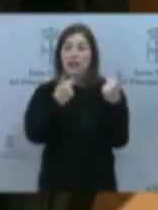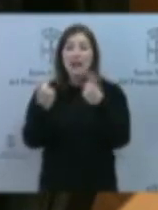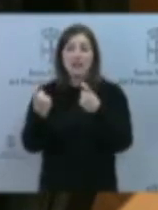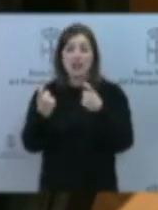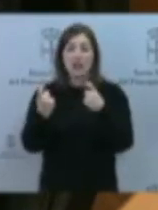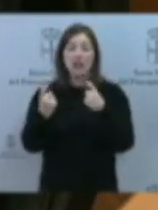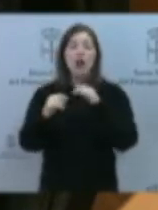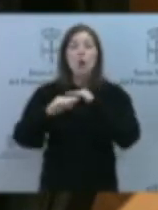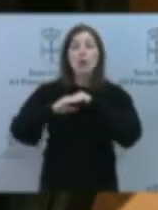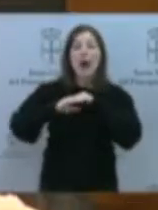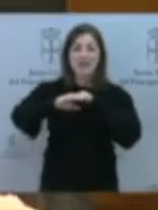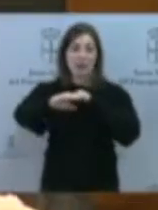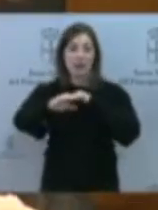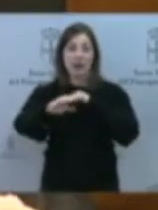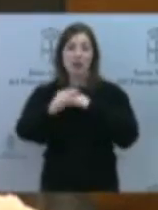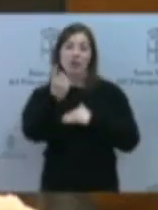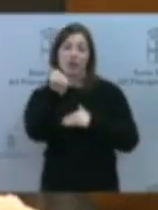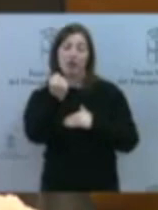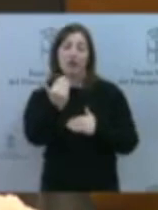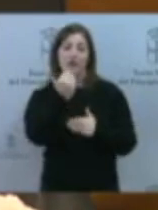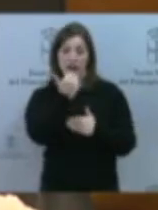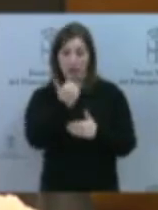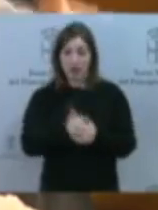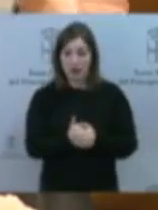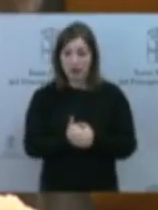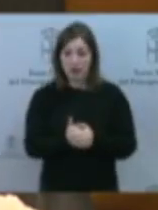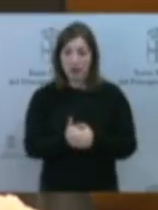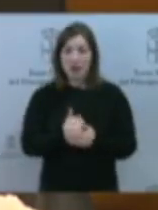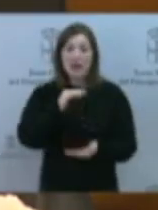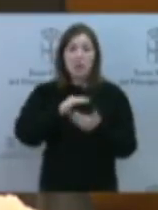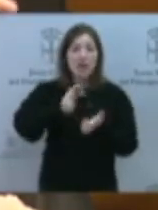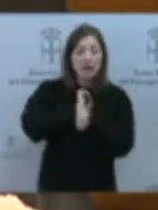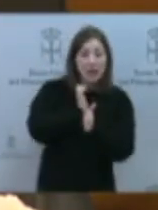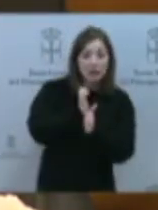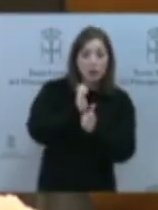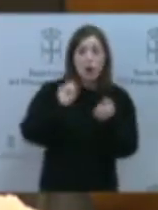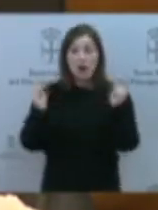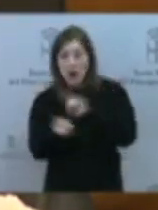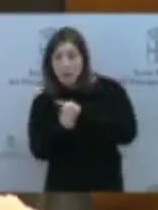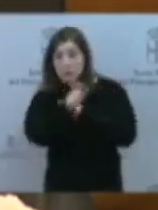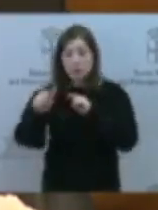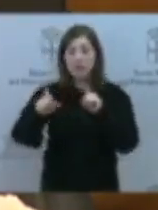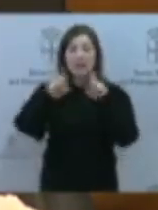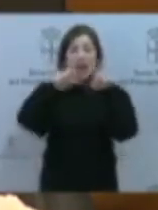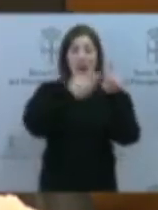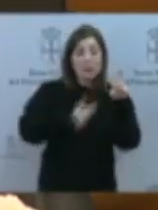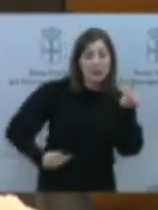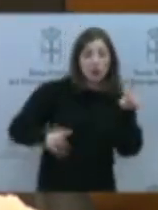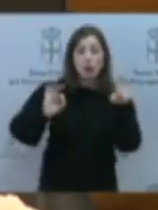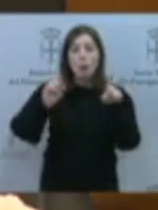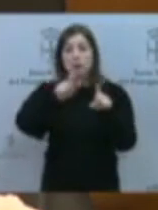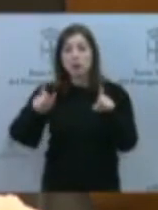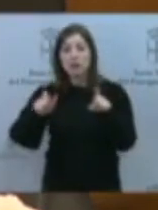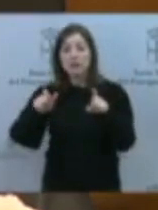de crédito sobre nuestros autónomos, sobre nuestros empresarios, sobre la gente que tenga hipotecas. Bueno, ¿cómo va a afectar esto en el arraigo al territorio que usted decía,